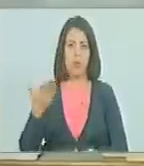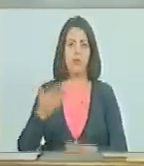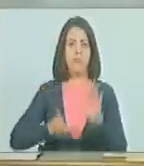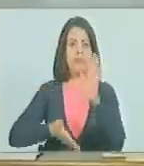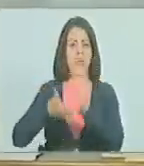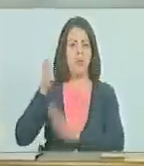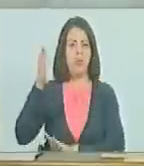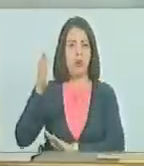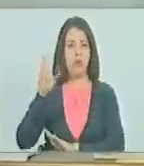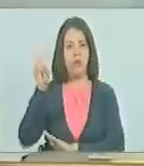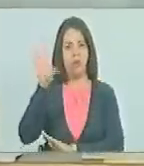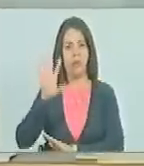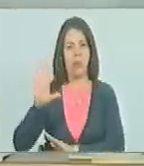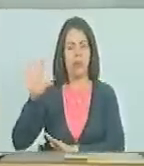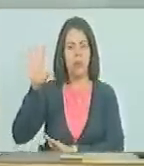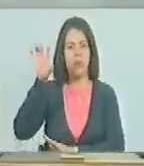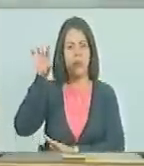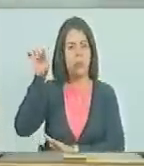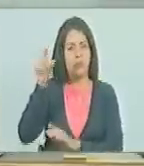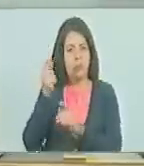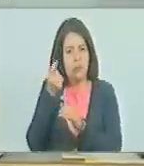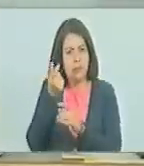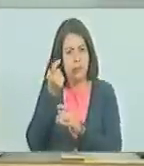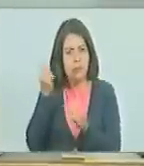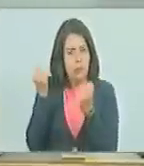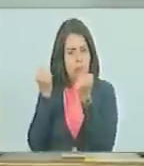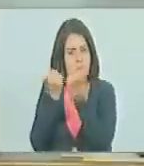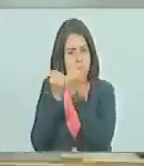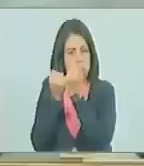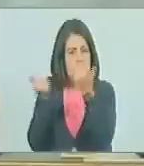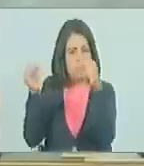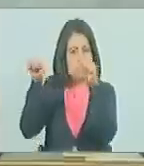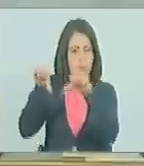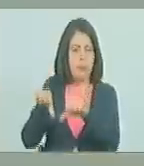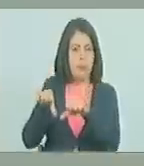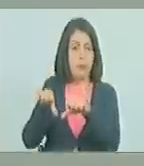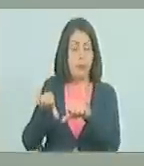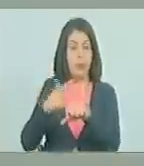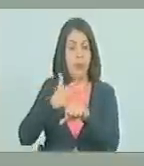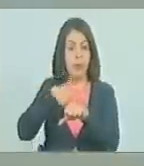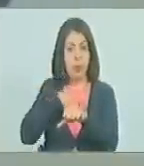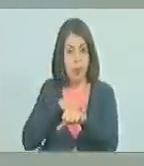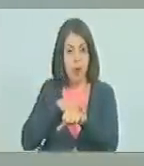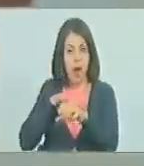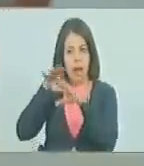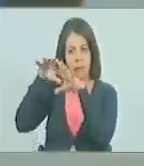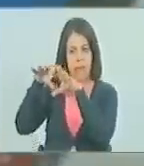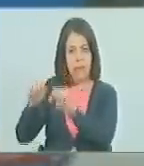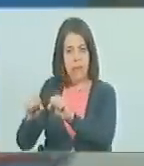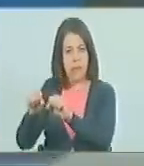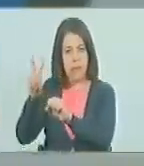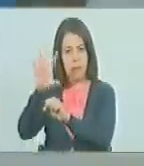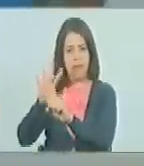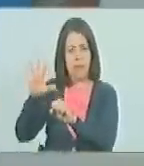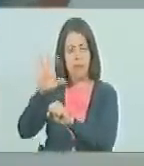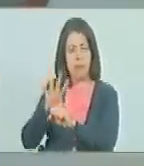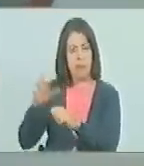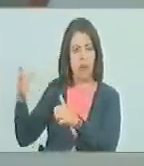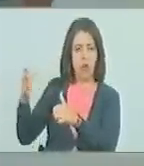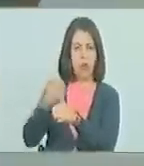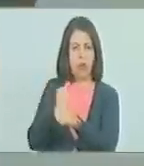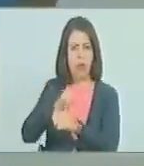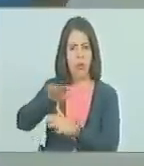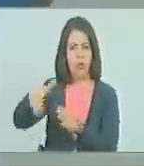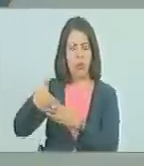fui, Venezuela estaba a punto de colapsar. Nos habríamos apoderado de ella y habríamos conseguido